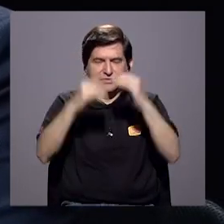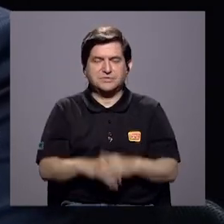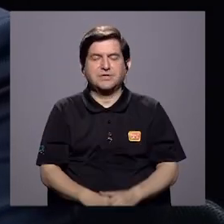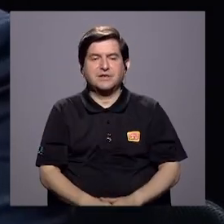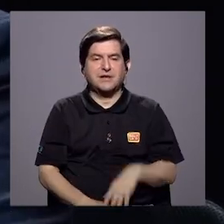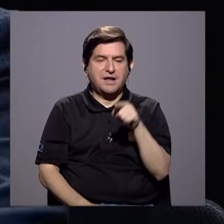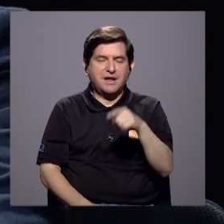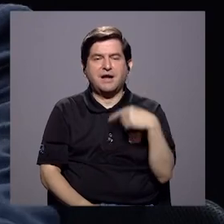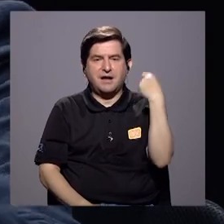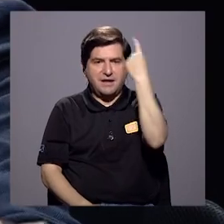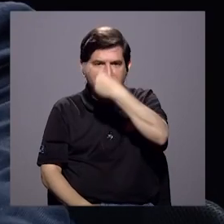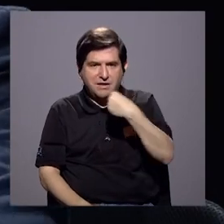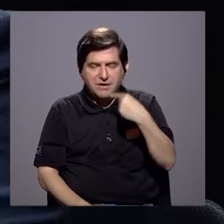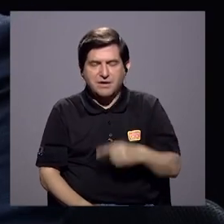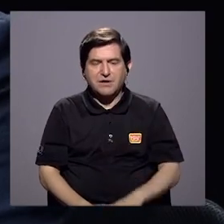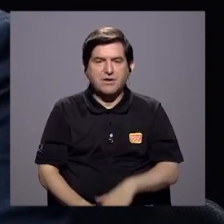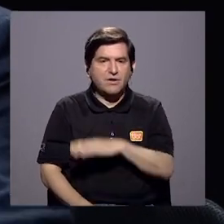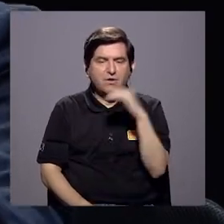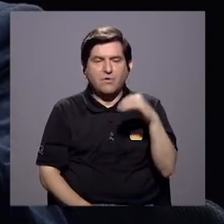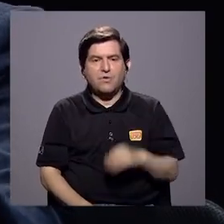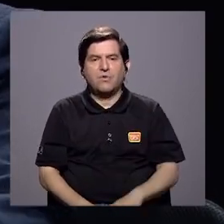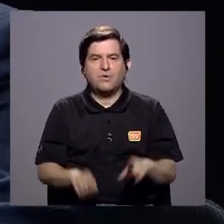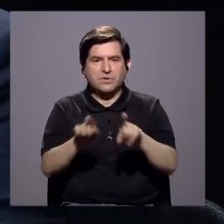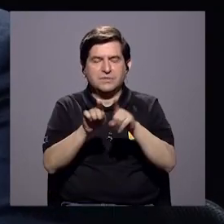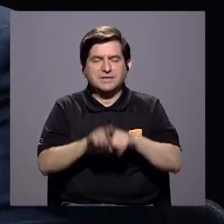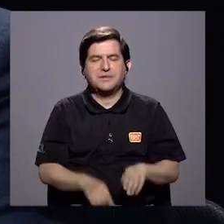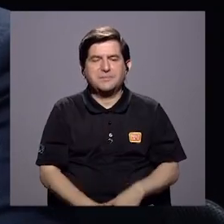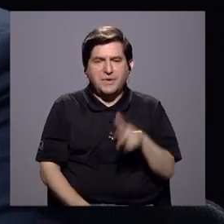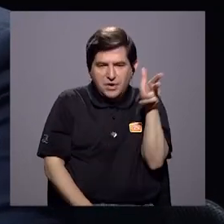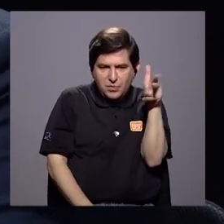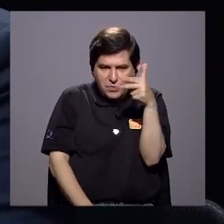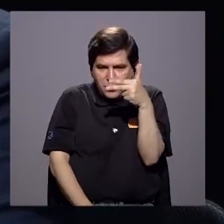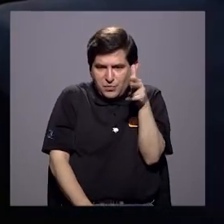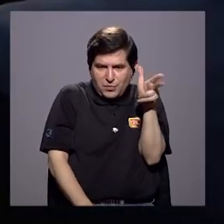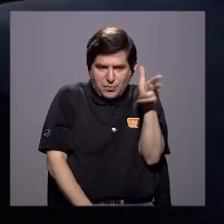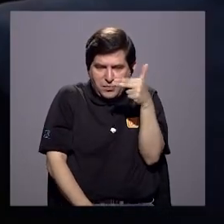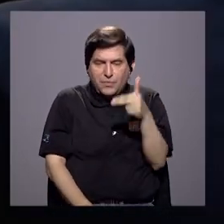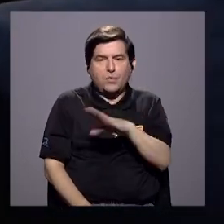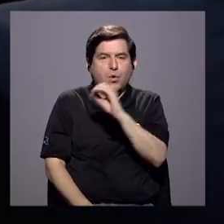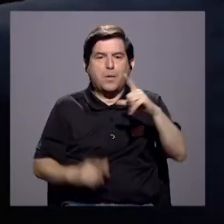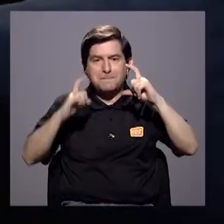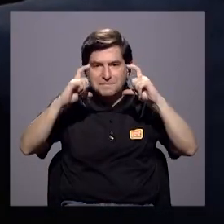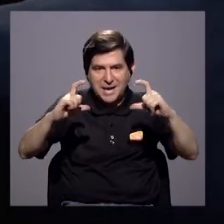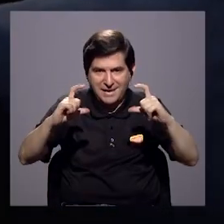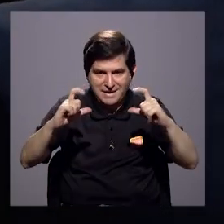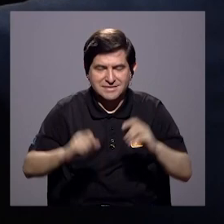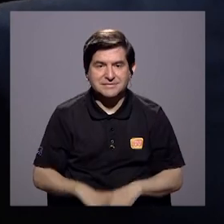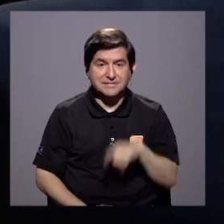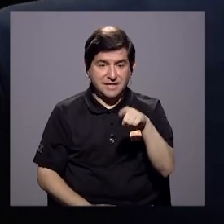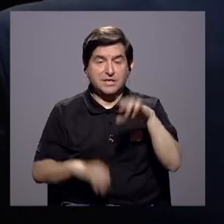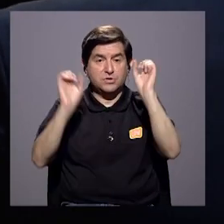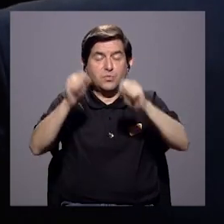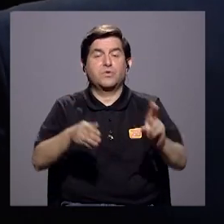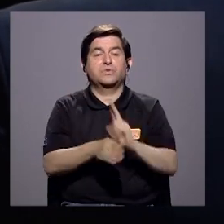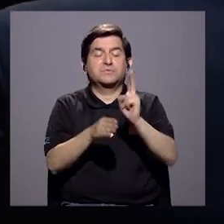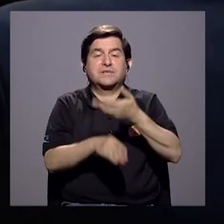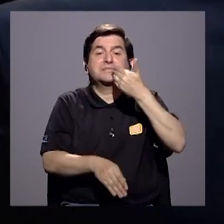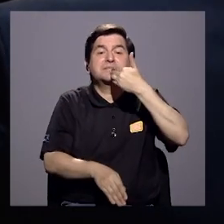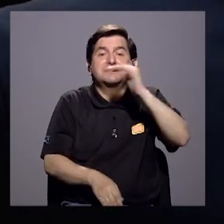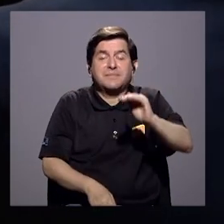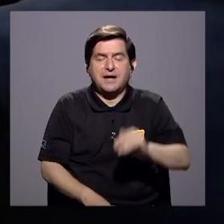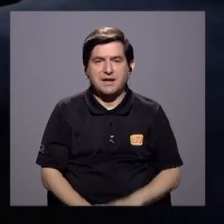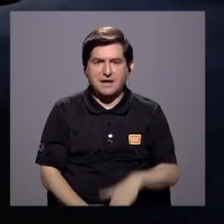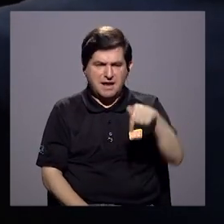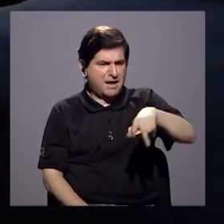reconocimiento facial el reconocimiento de placas en cámaras de video-vigilancia esto es por la posibilidad que pueda ser mal utilizado